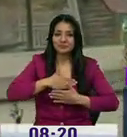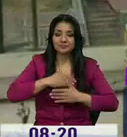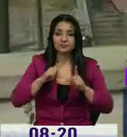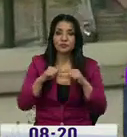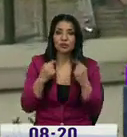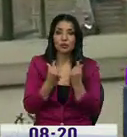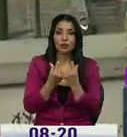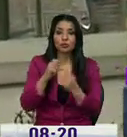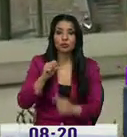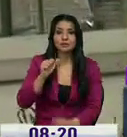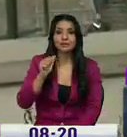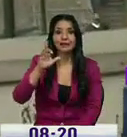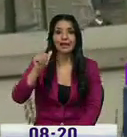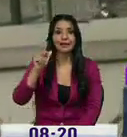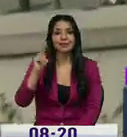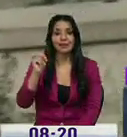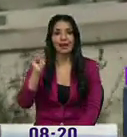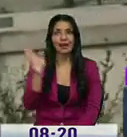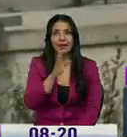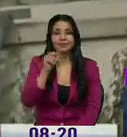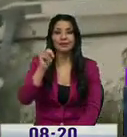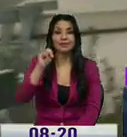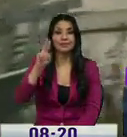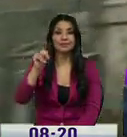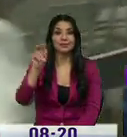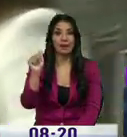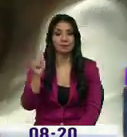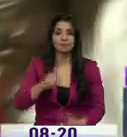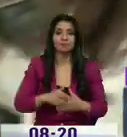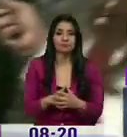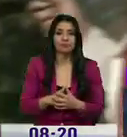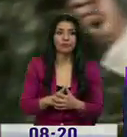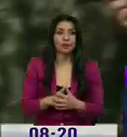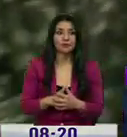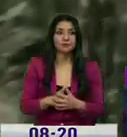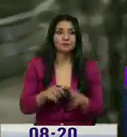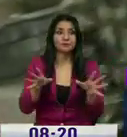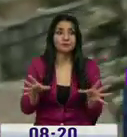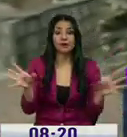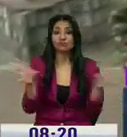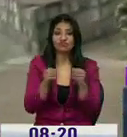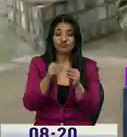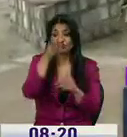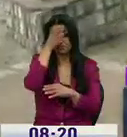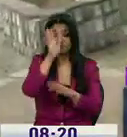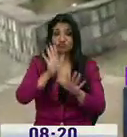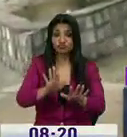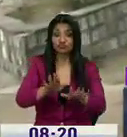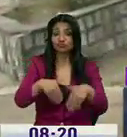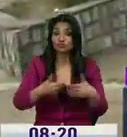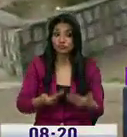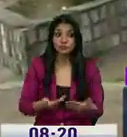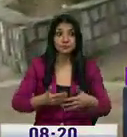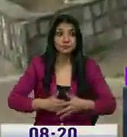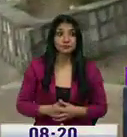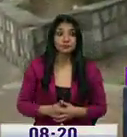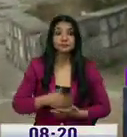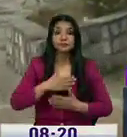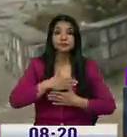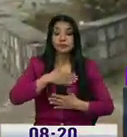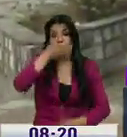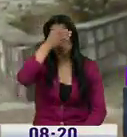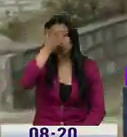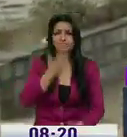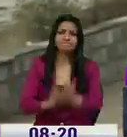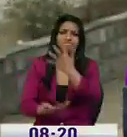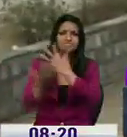movimiento Sarta Nina Shunku. El mural, lo que hemos conceptualizado aquí es la valorización de nuestra cultura